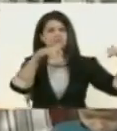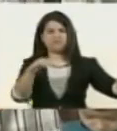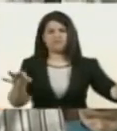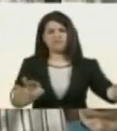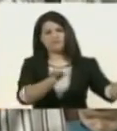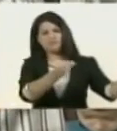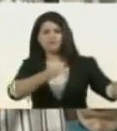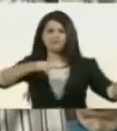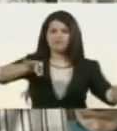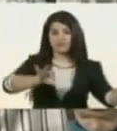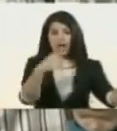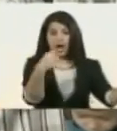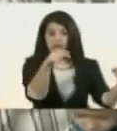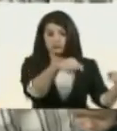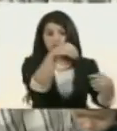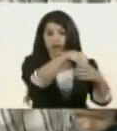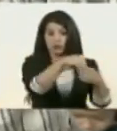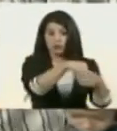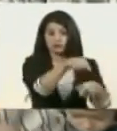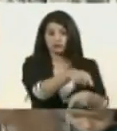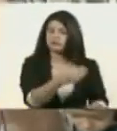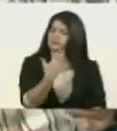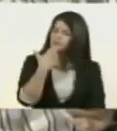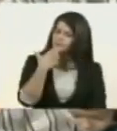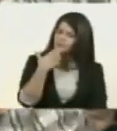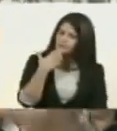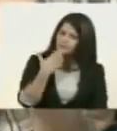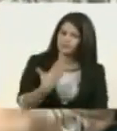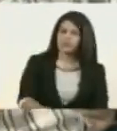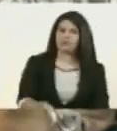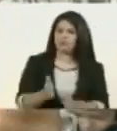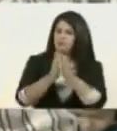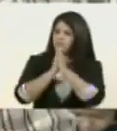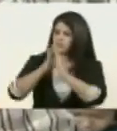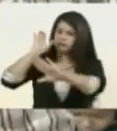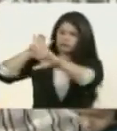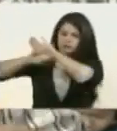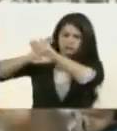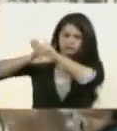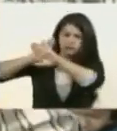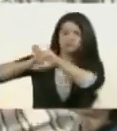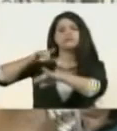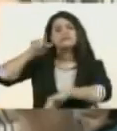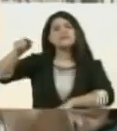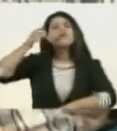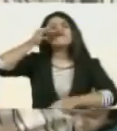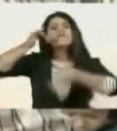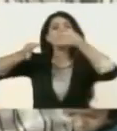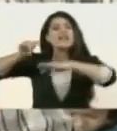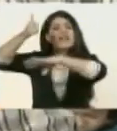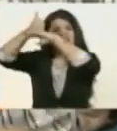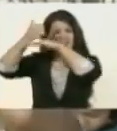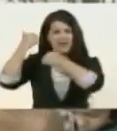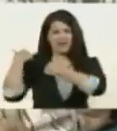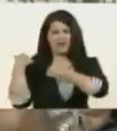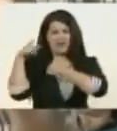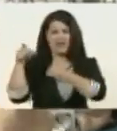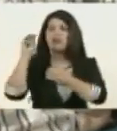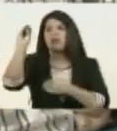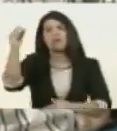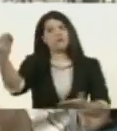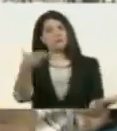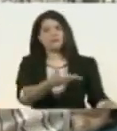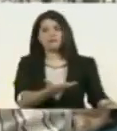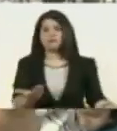del sistema juvenil de orquesta, exigimos que la fiscalía tome posición y intervenga para que